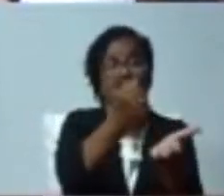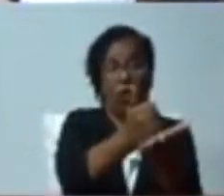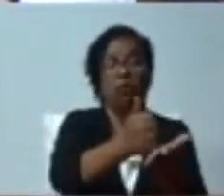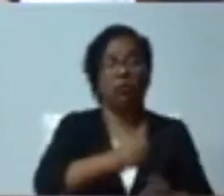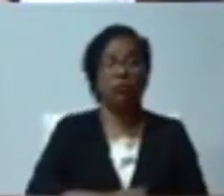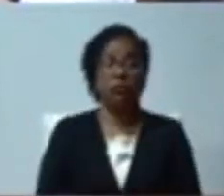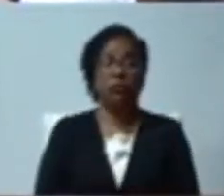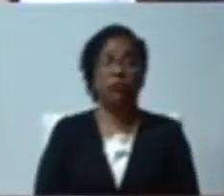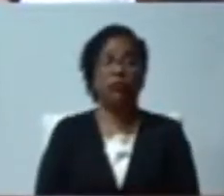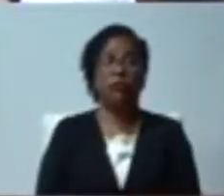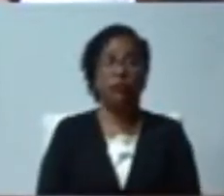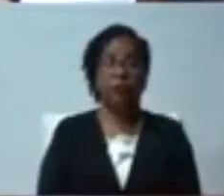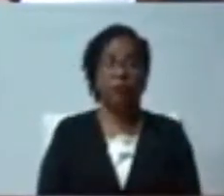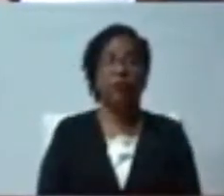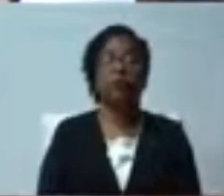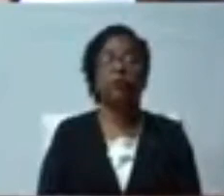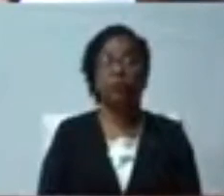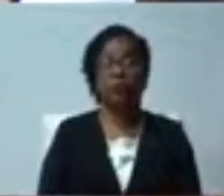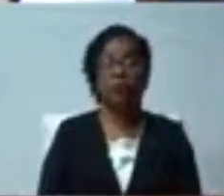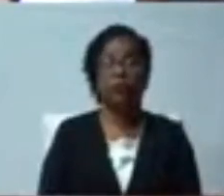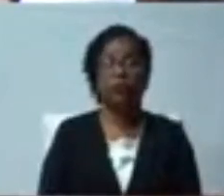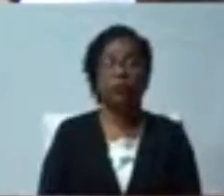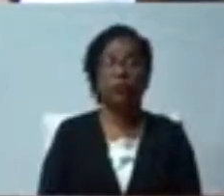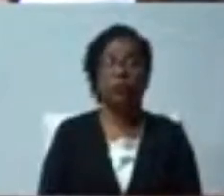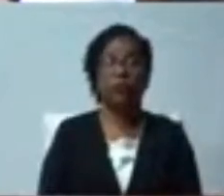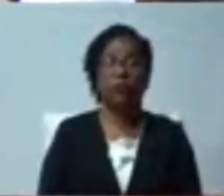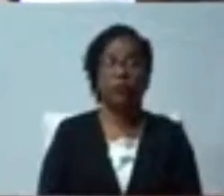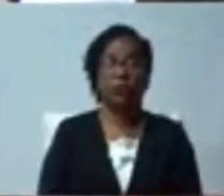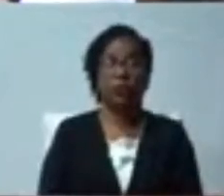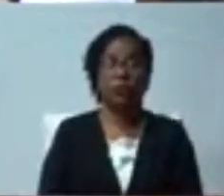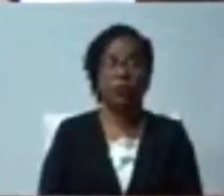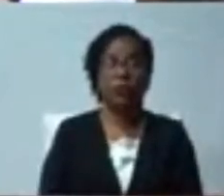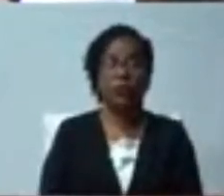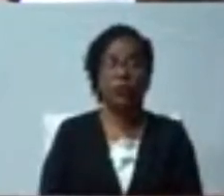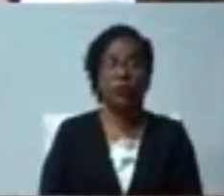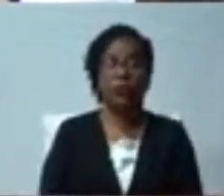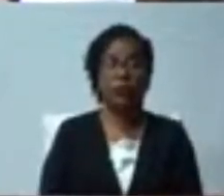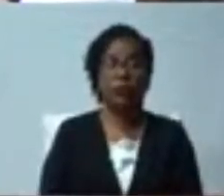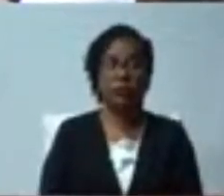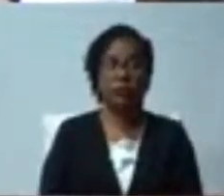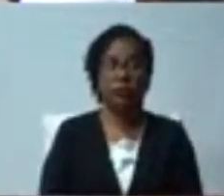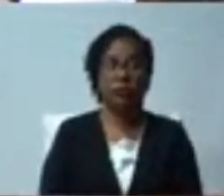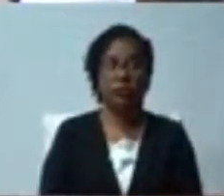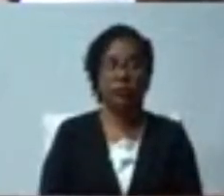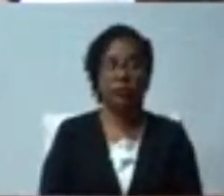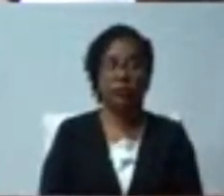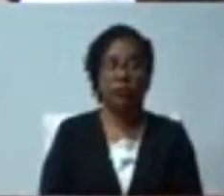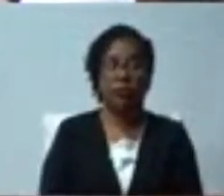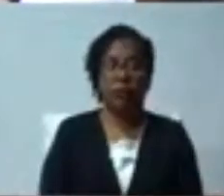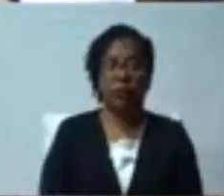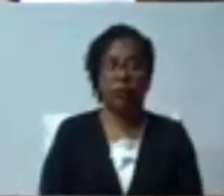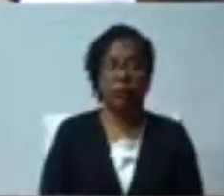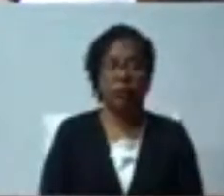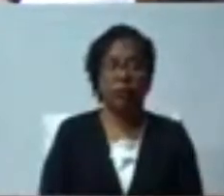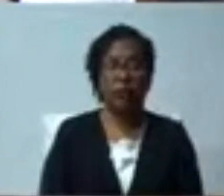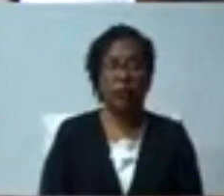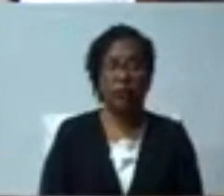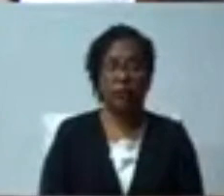hacerle su diario vivir que transcurra en mucho